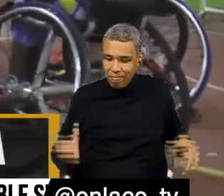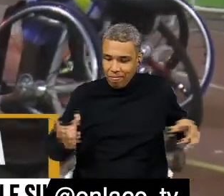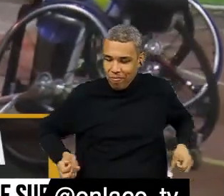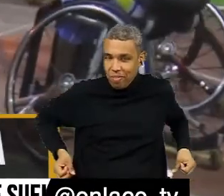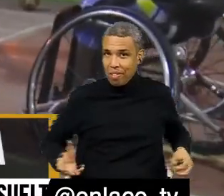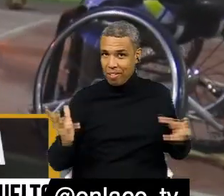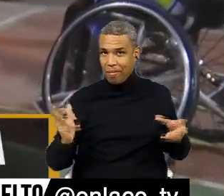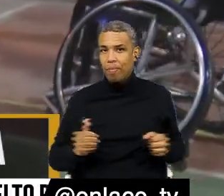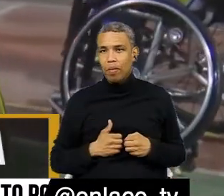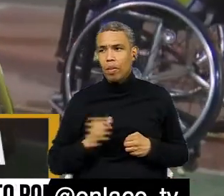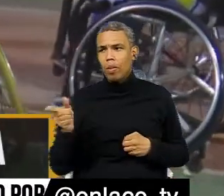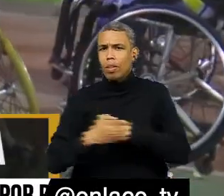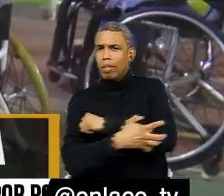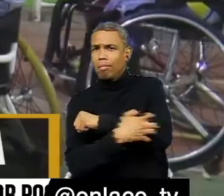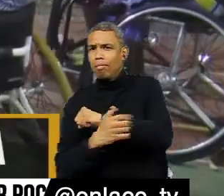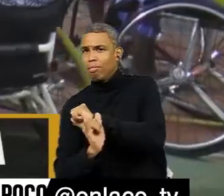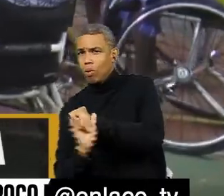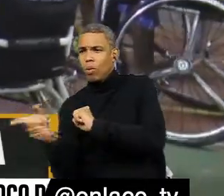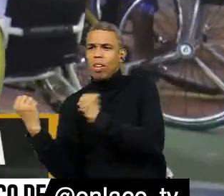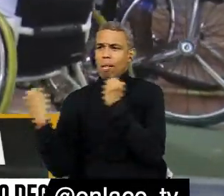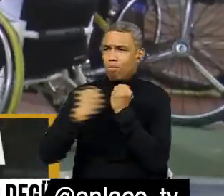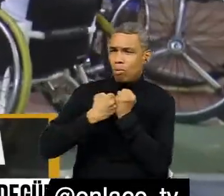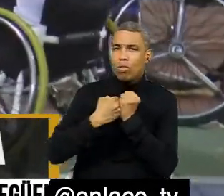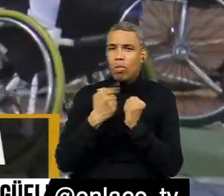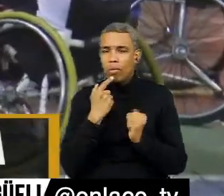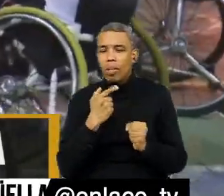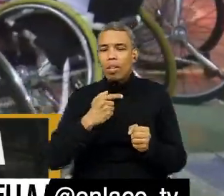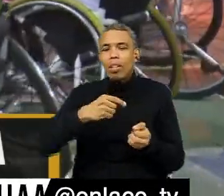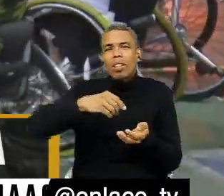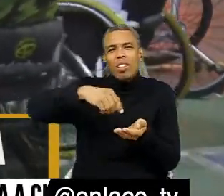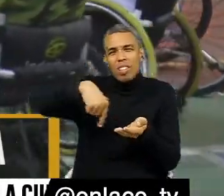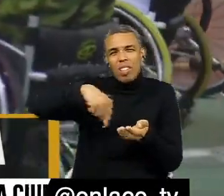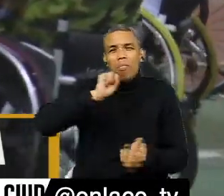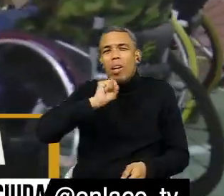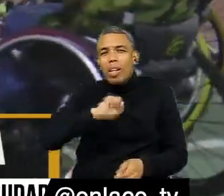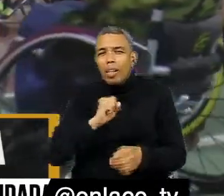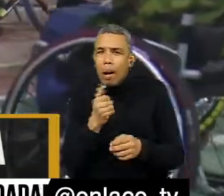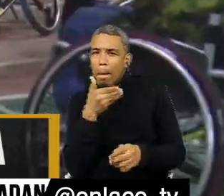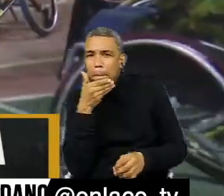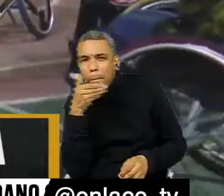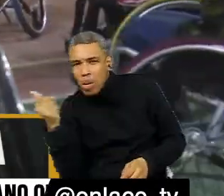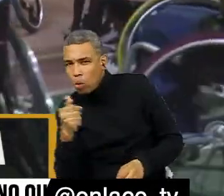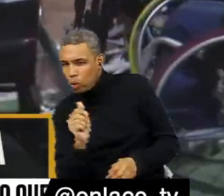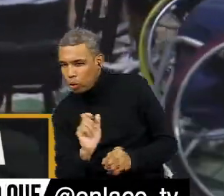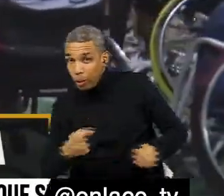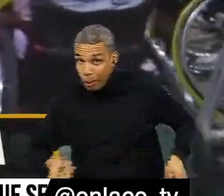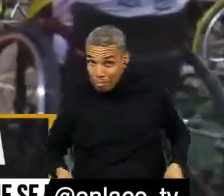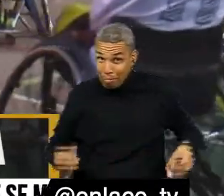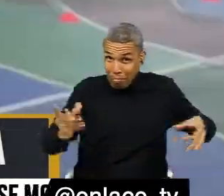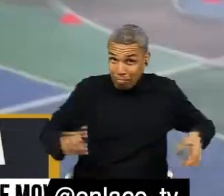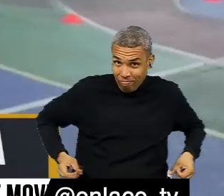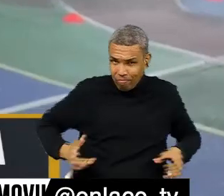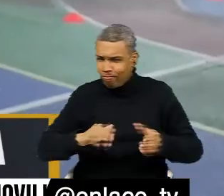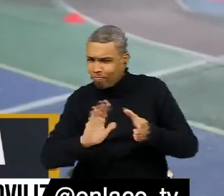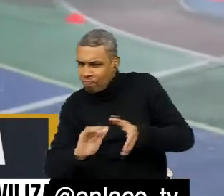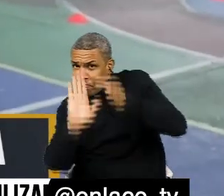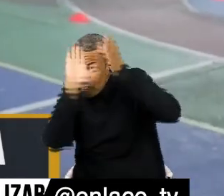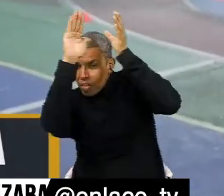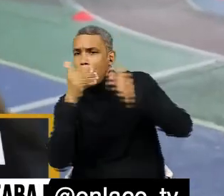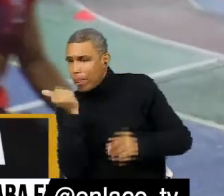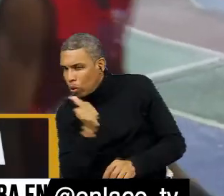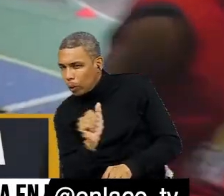del director de INDERBA para formar la selección Barranca Bermeja a partir de este evento nacional, para tener un mejor desempeño a